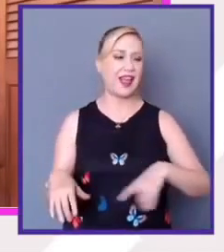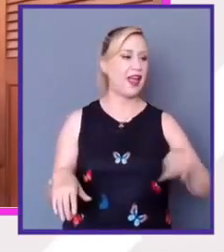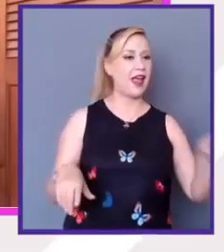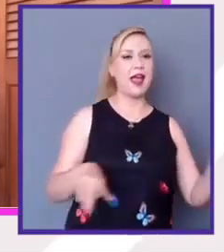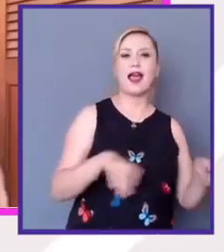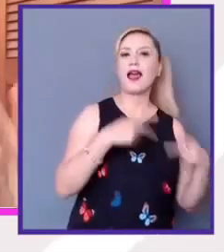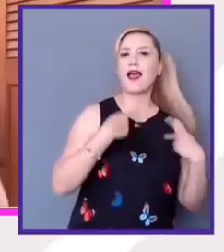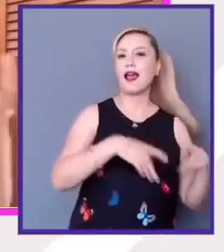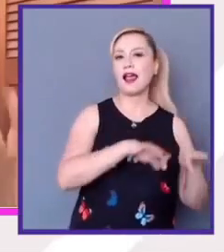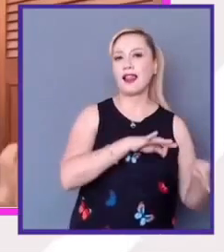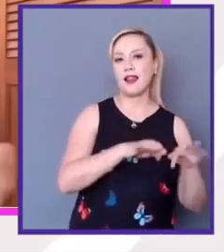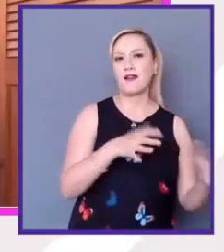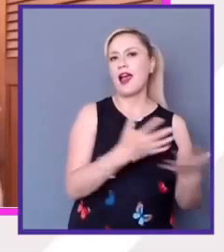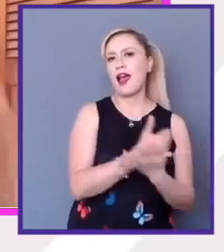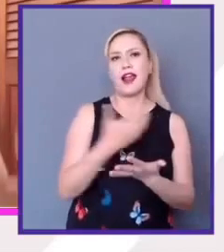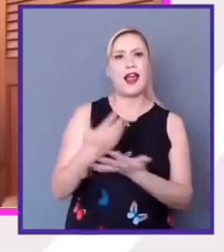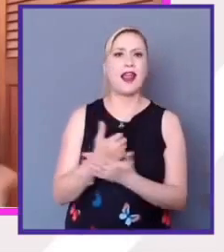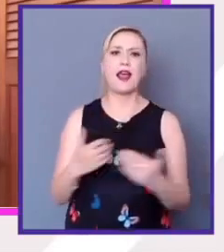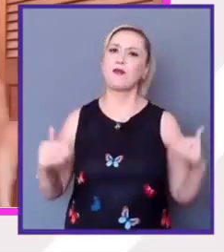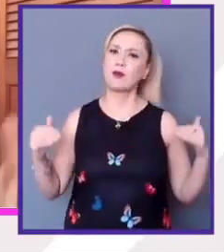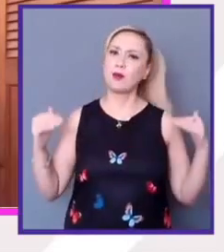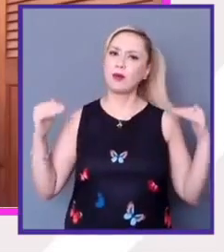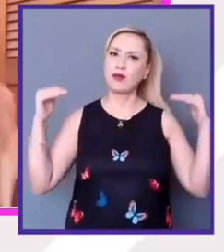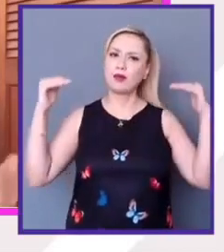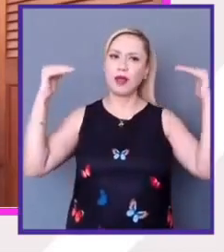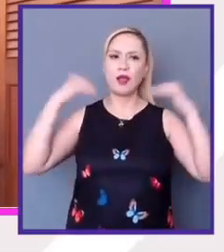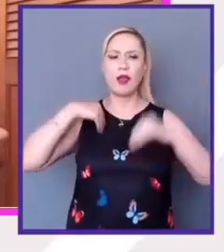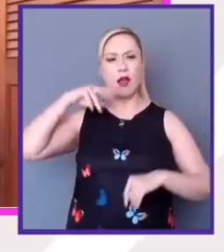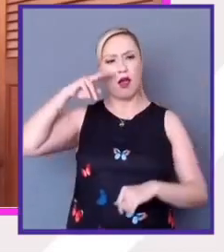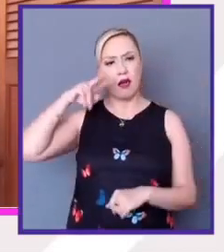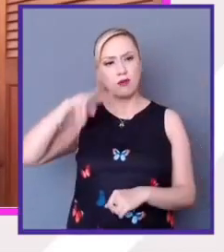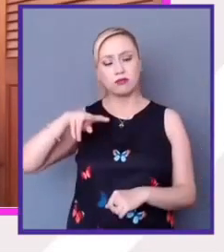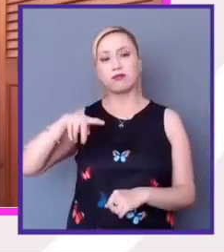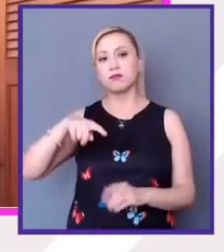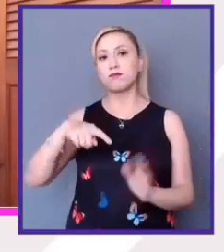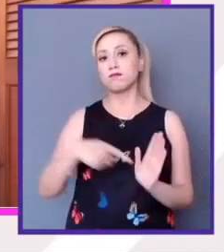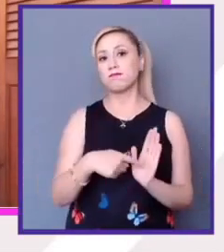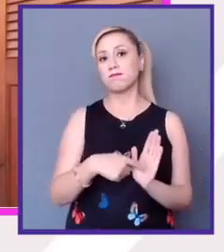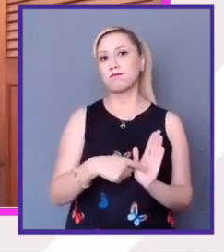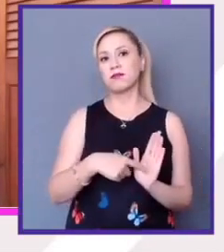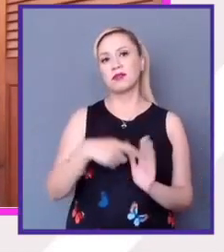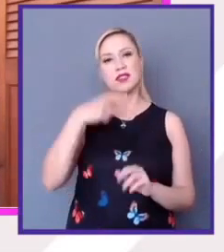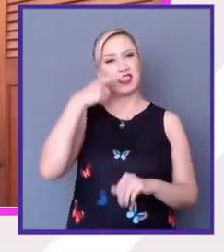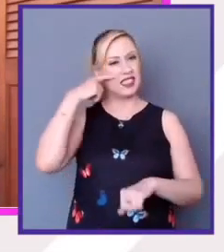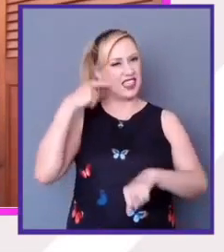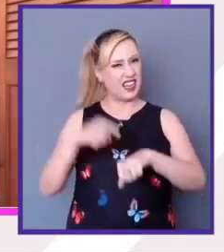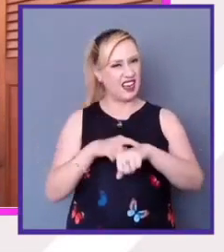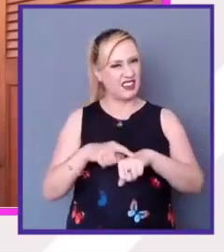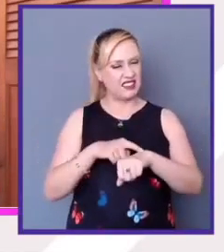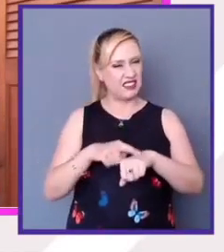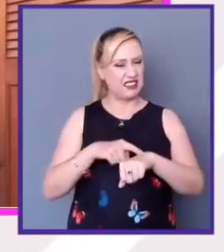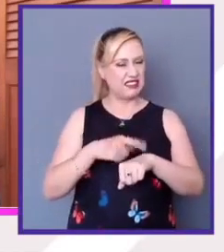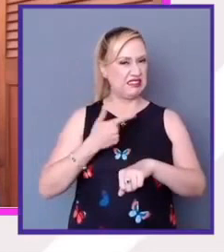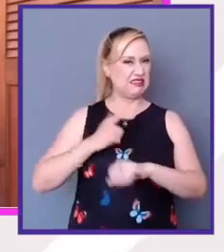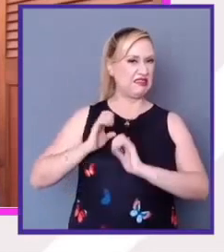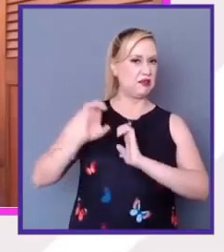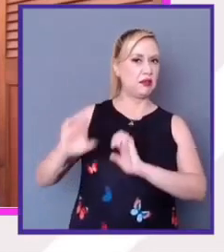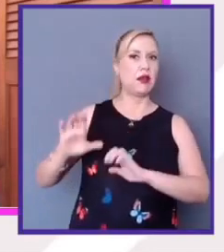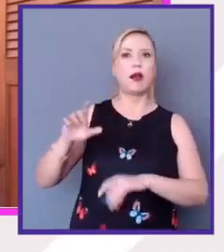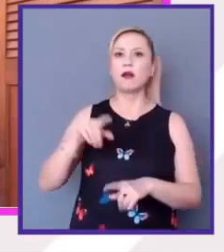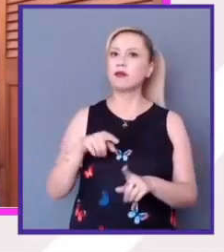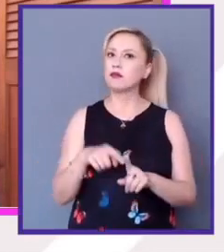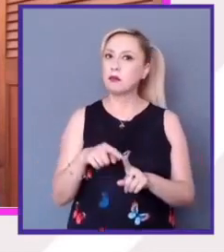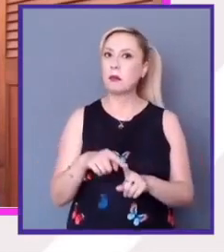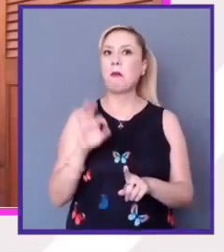me gustaría ejemplificarlo, que eso también está en el acuerdo de empresas antirracistas. Creo que las políticas